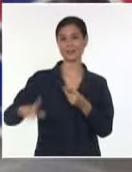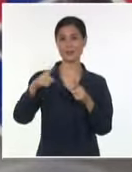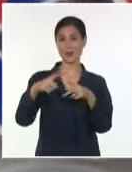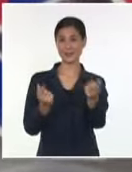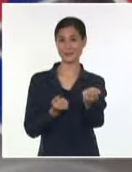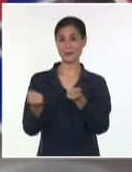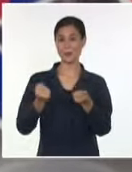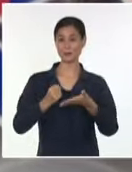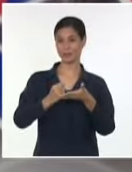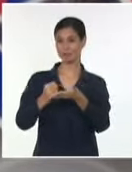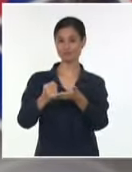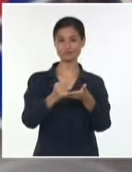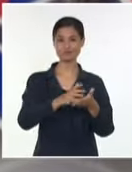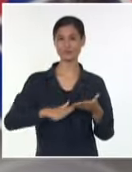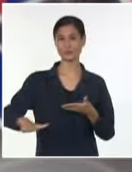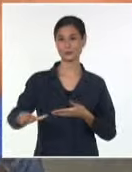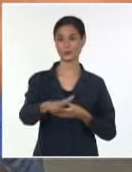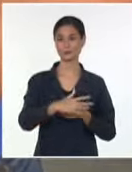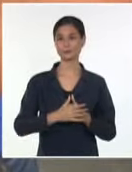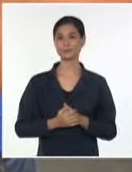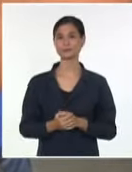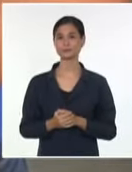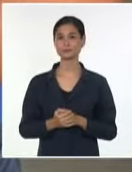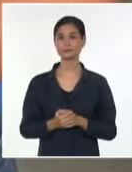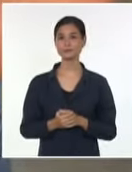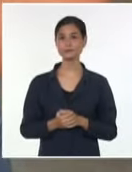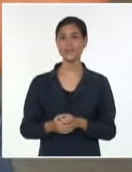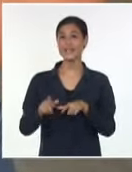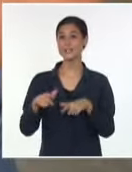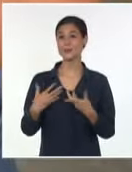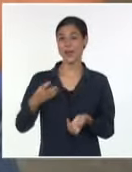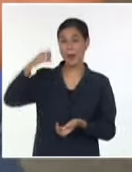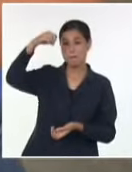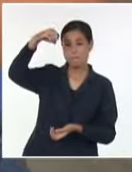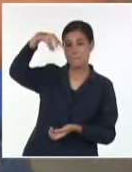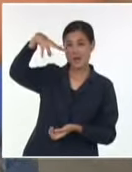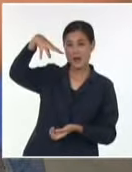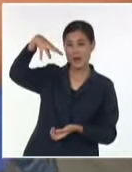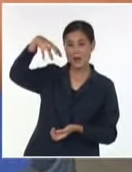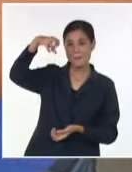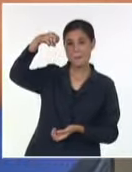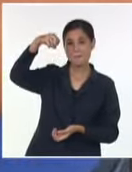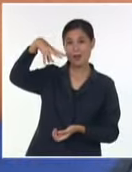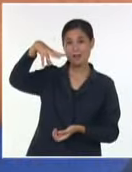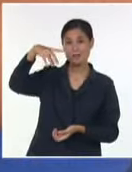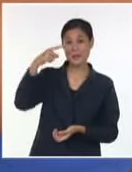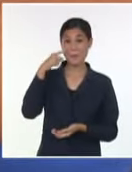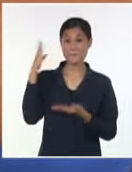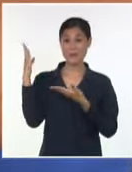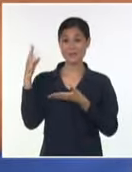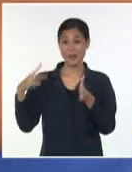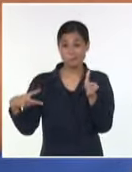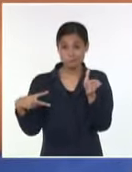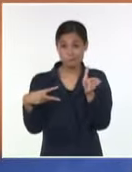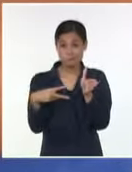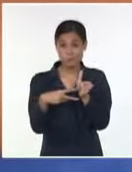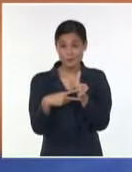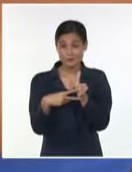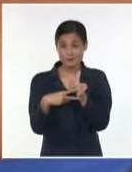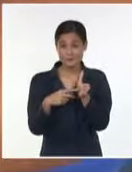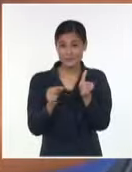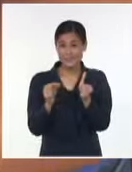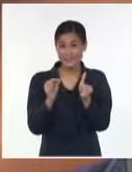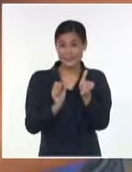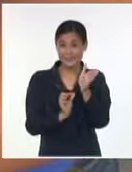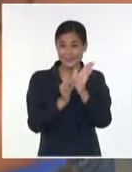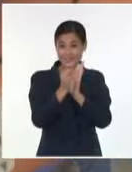del transporte. Es una lamparita, propiamente una lámpara con su dispositivo de encendido y apagar, un mini interruptor muy pequeño